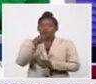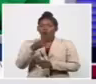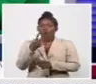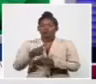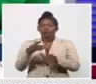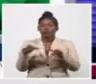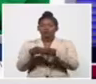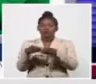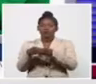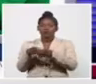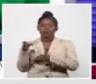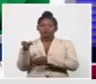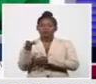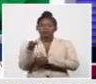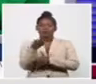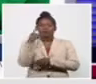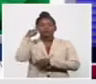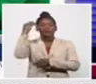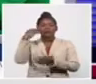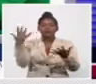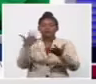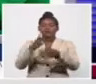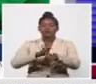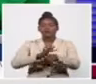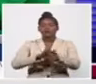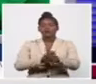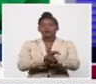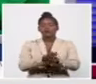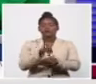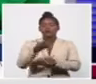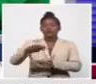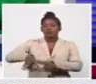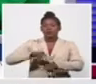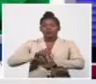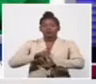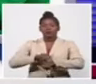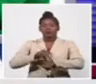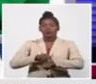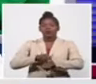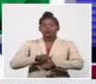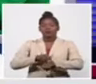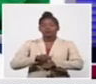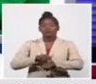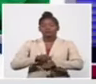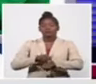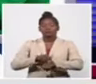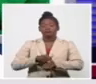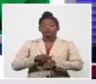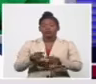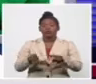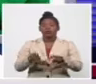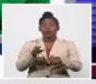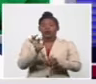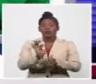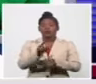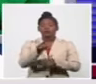personas cuando ya en el momento de que comienza el primer síntoma de la enfermedad.